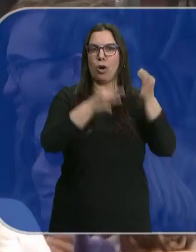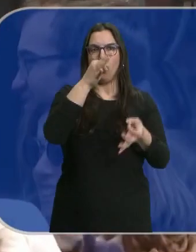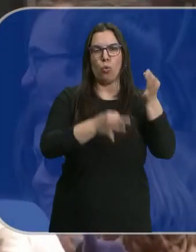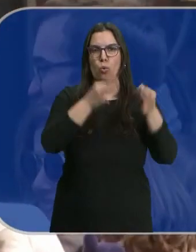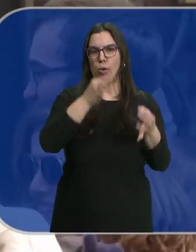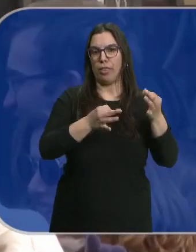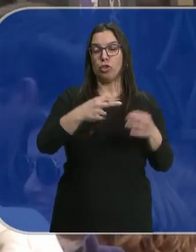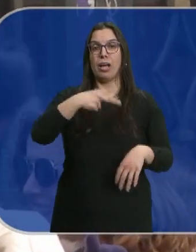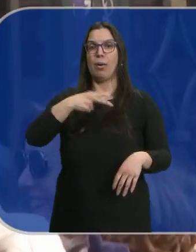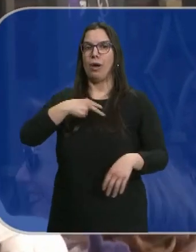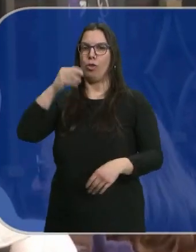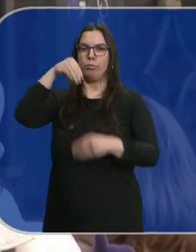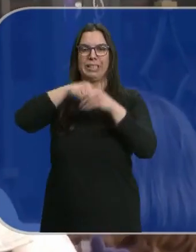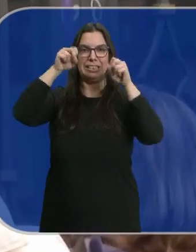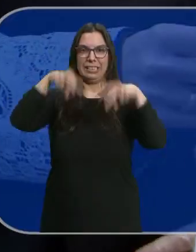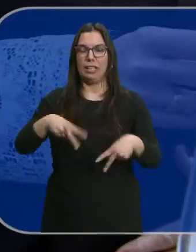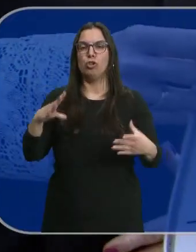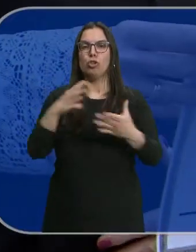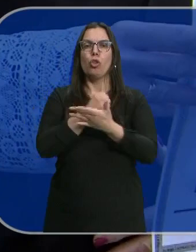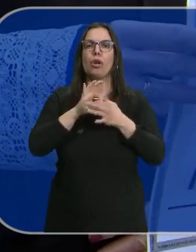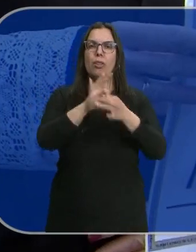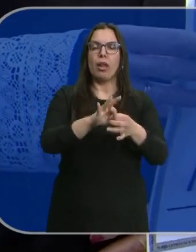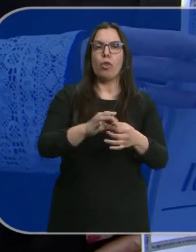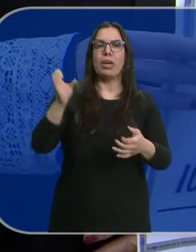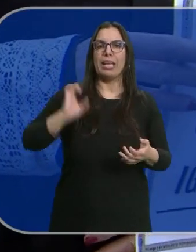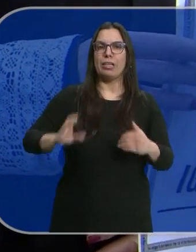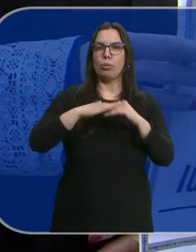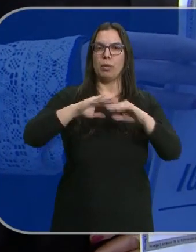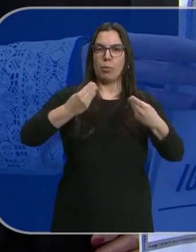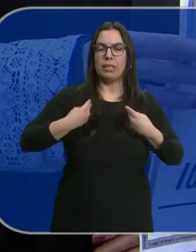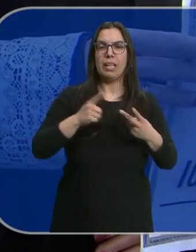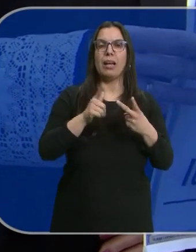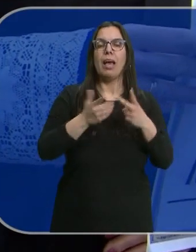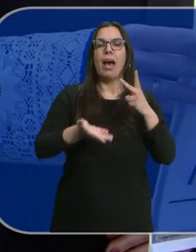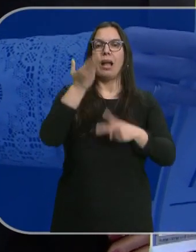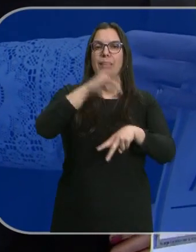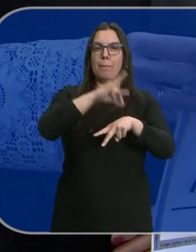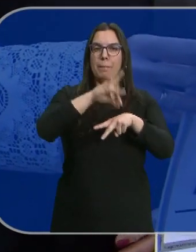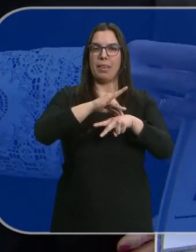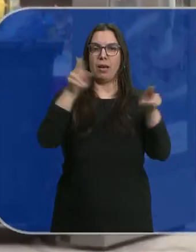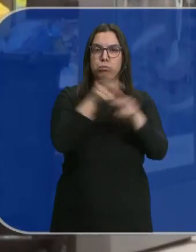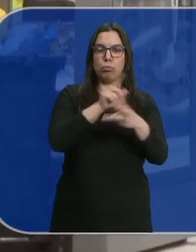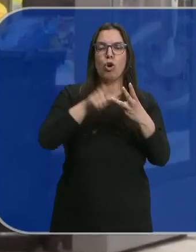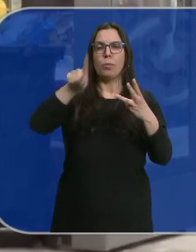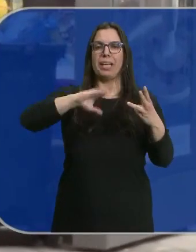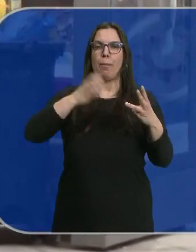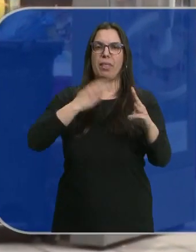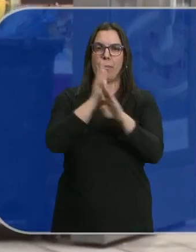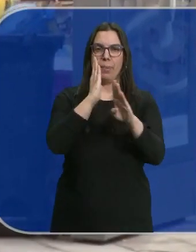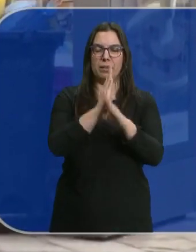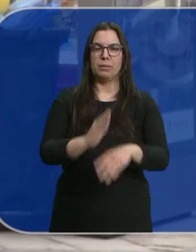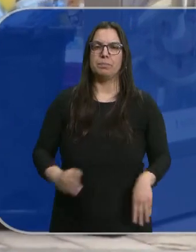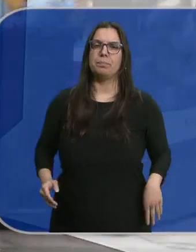letrados, todos relacionados con ingresos mínimos vitales, impugnaciones de altas médicas o incapacidades permanentes.